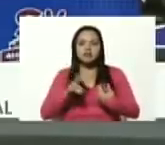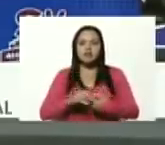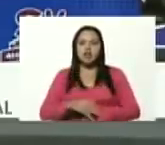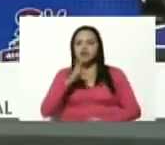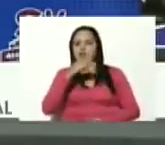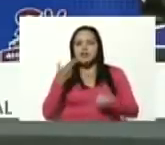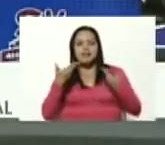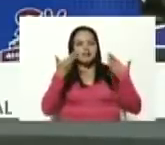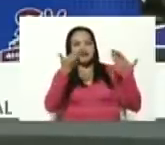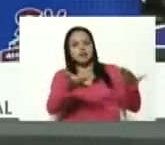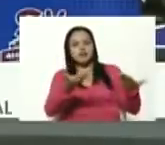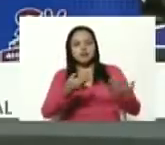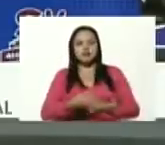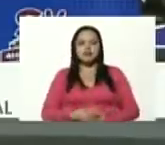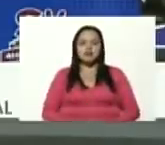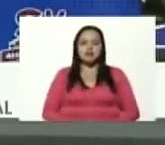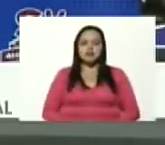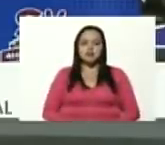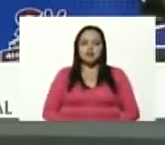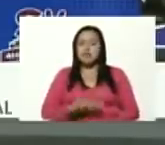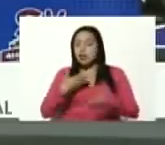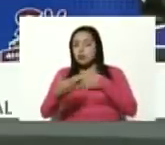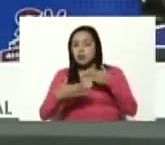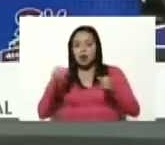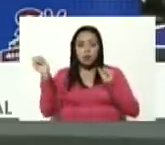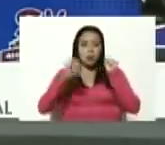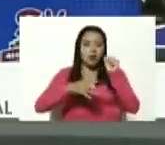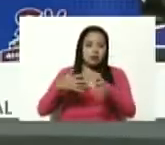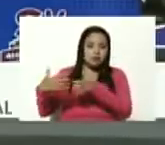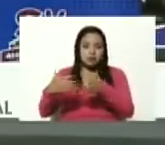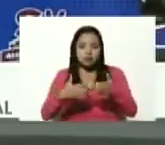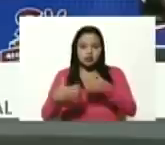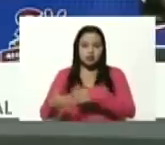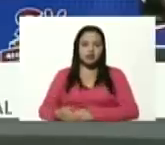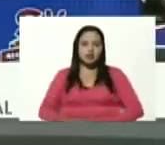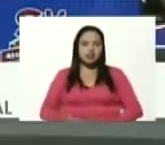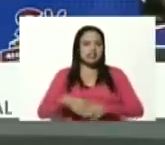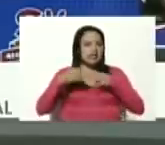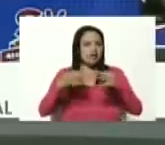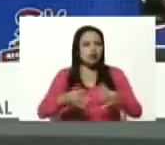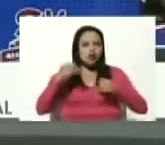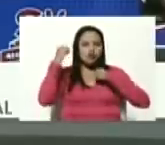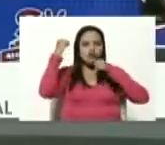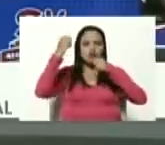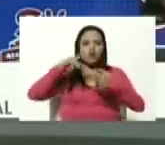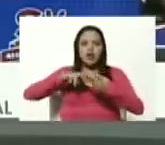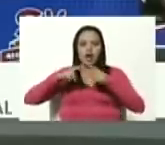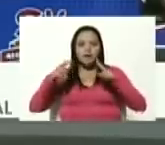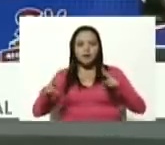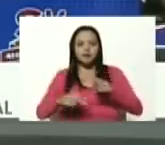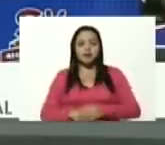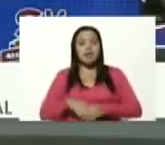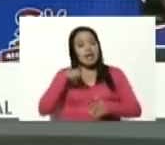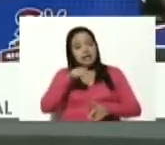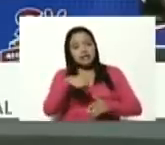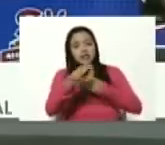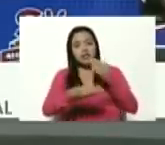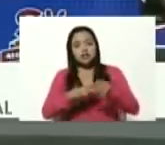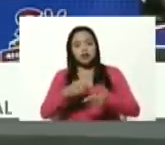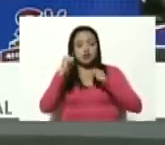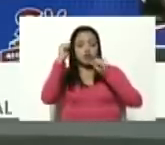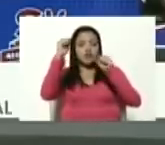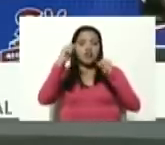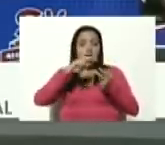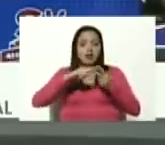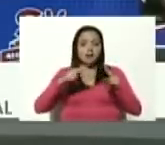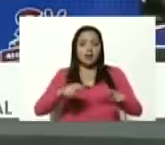entrega. A pesar de la guarimba, más temprano que tarde triunfará la paz. Y así fue, triunfó la paz